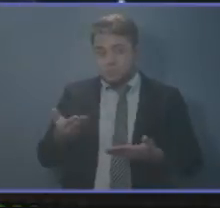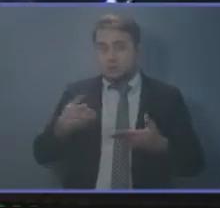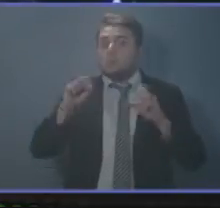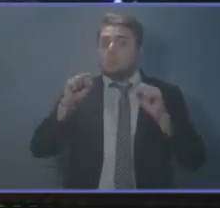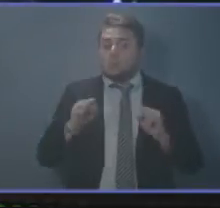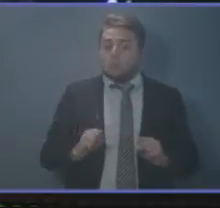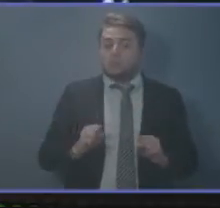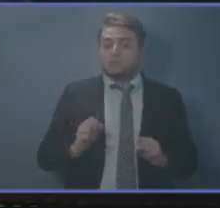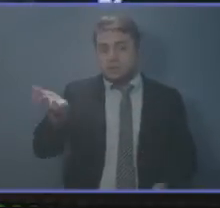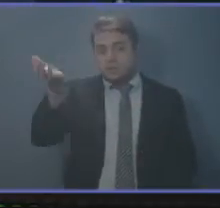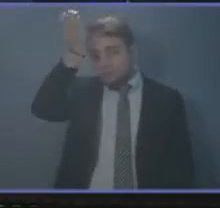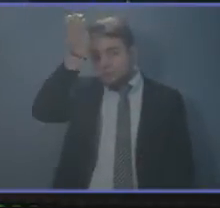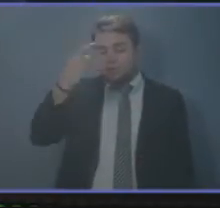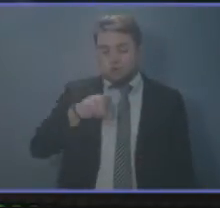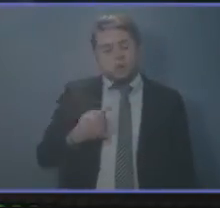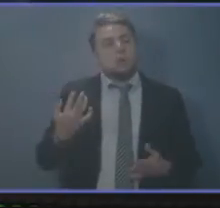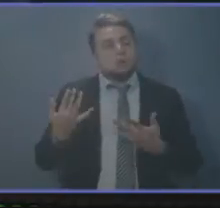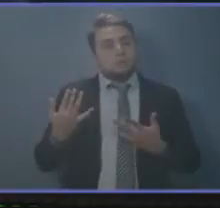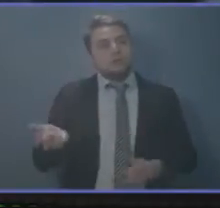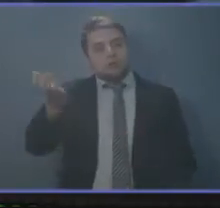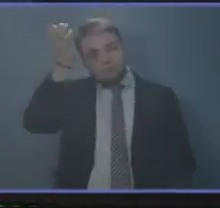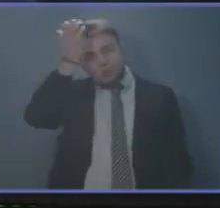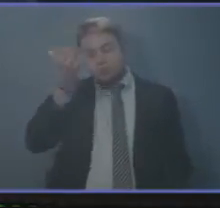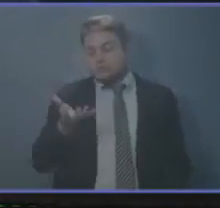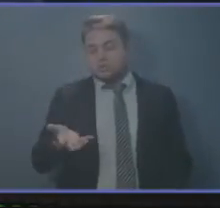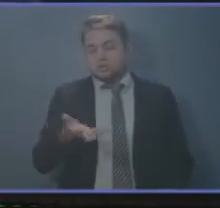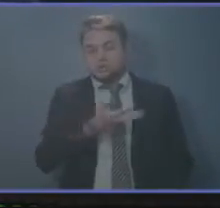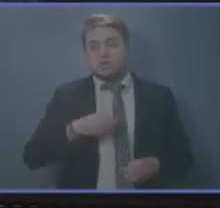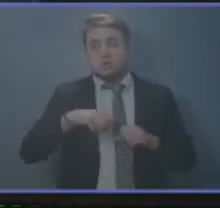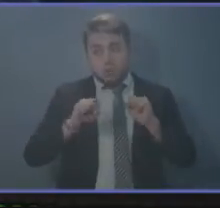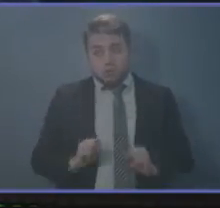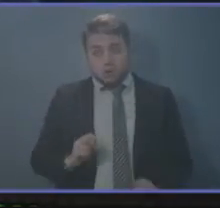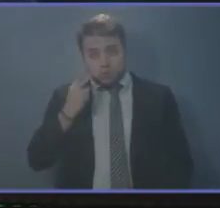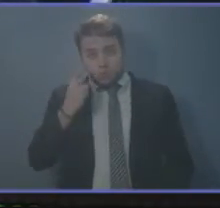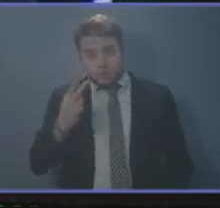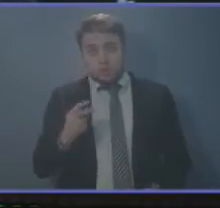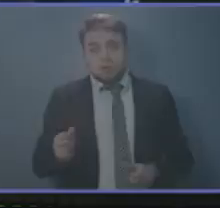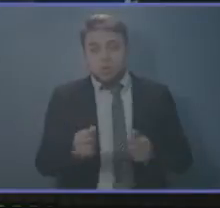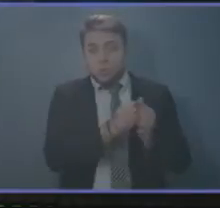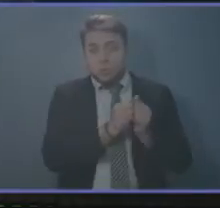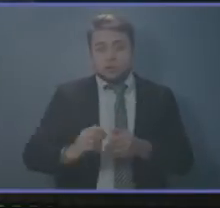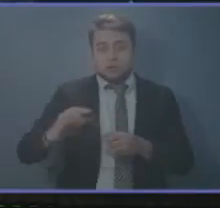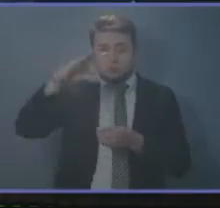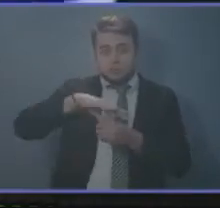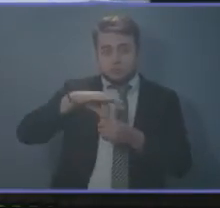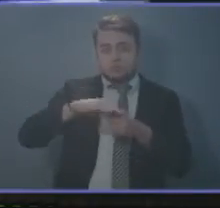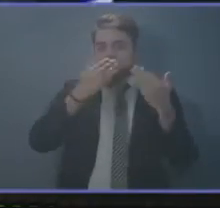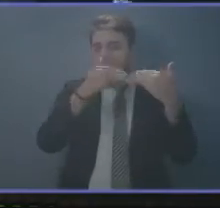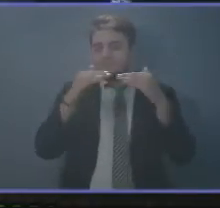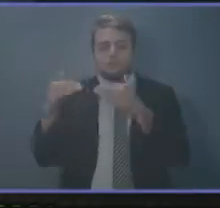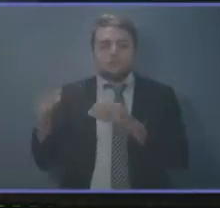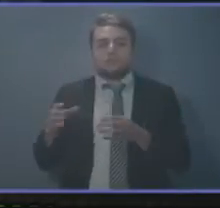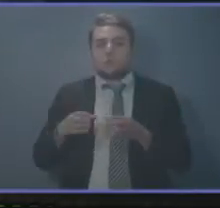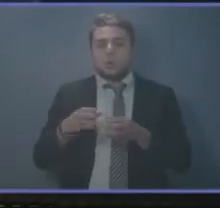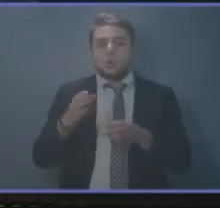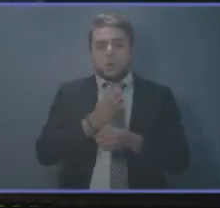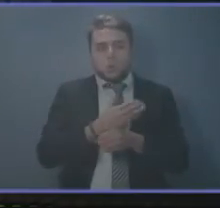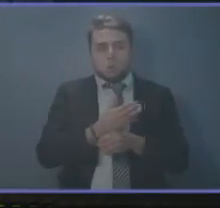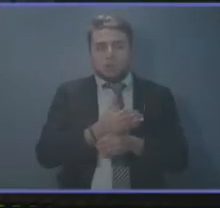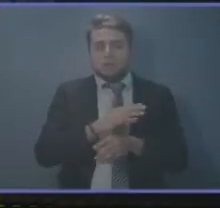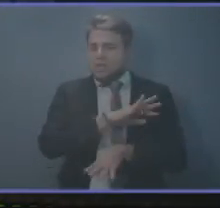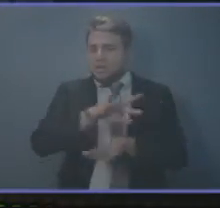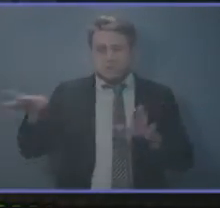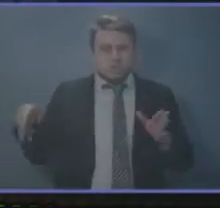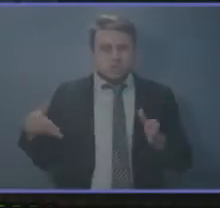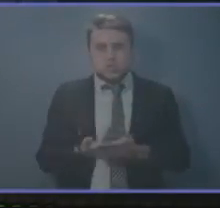sea equivocada, espero que sí, y que podamos verlo a través de la votación de los diferentes grupos parlamentarios, que todos